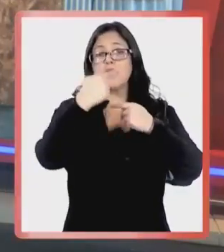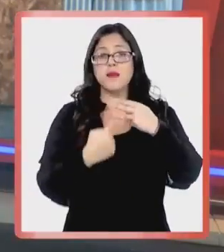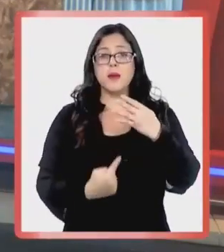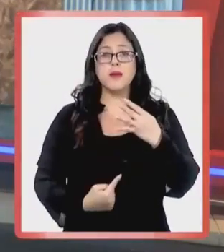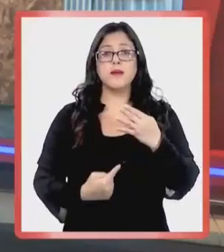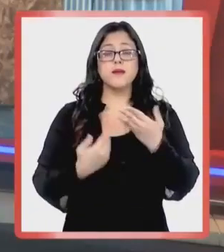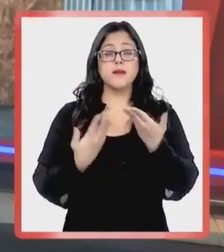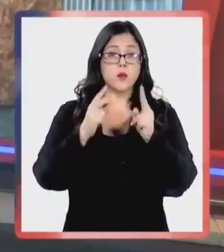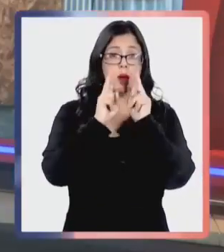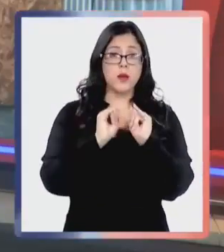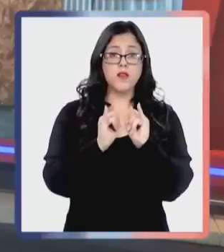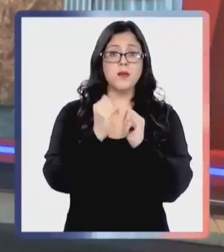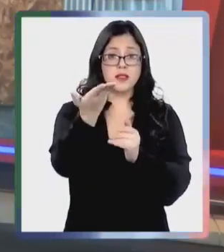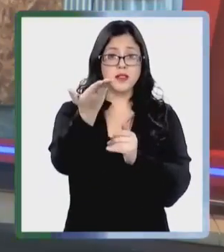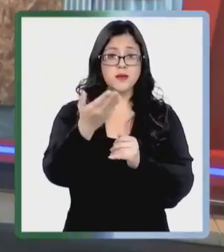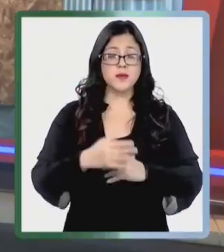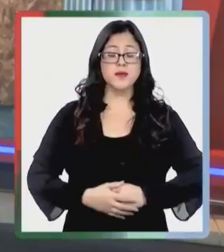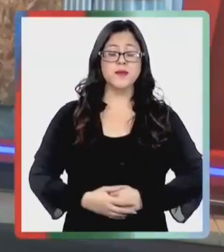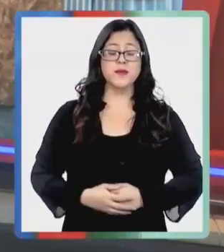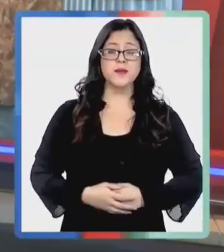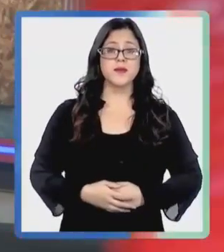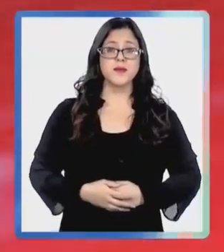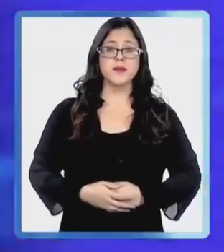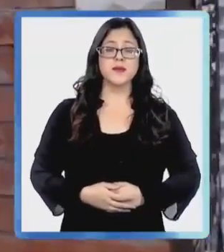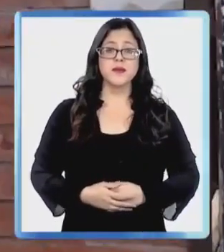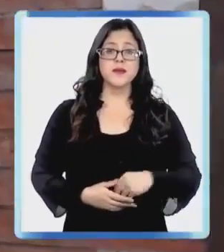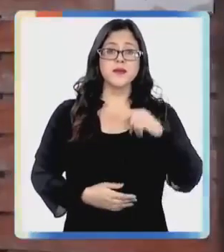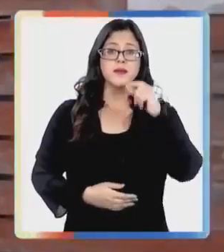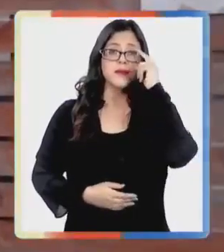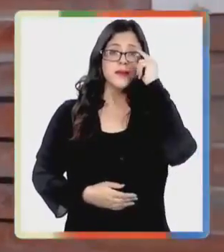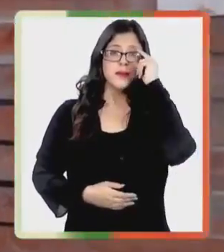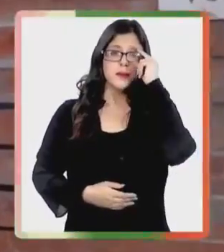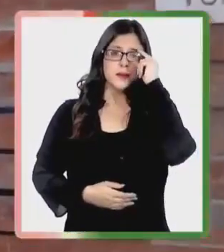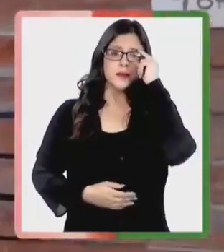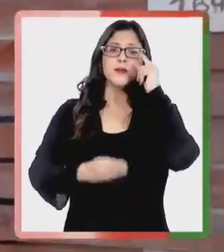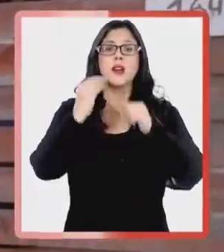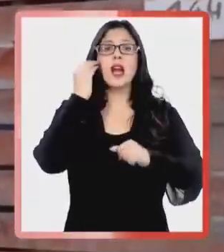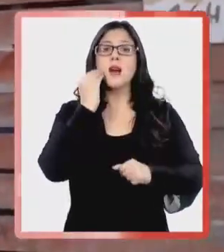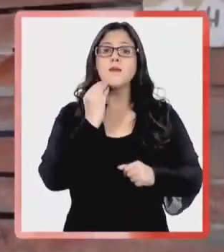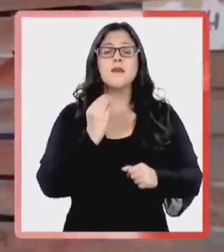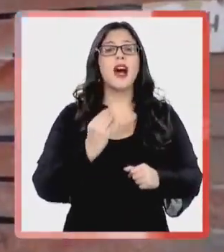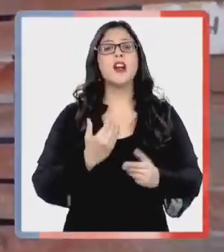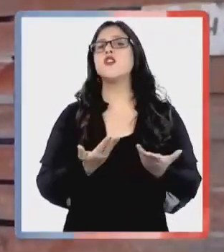entre otros. Y TV Patagonia nos explica. En mayo comenzó la